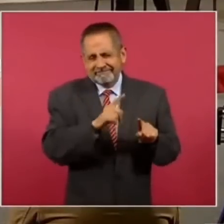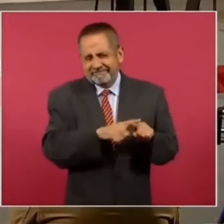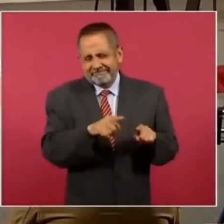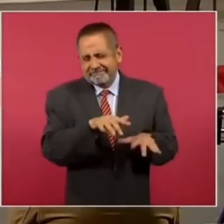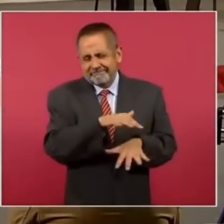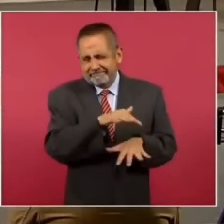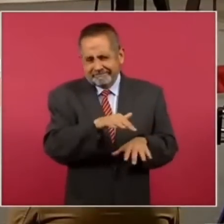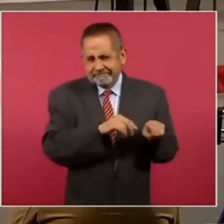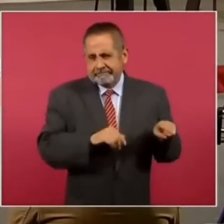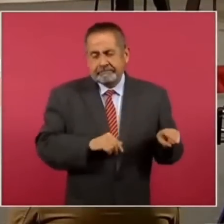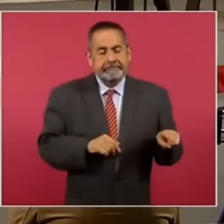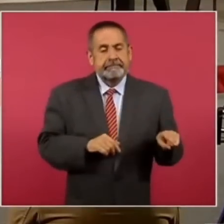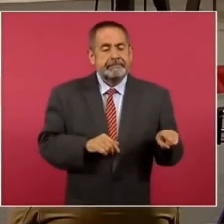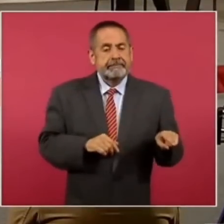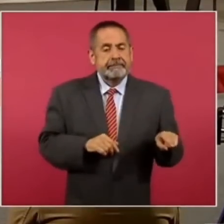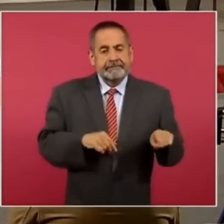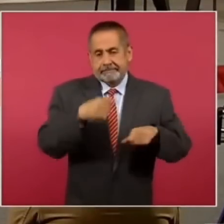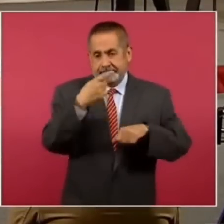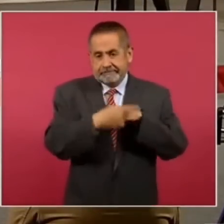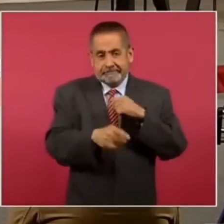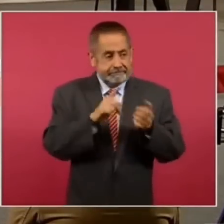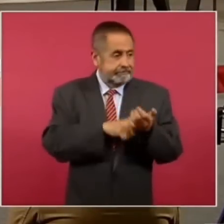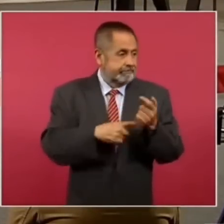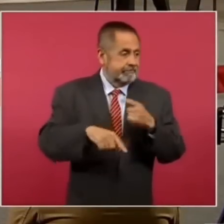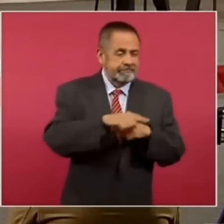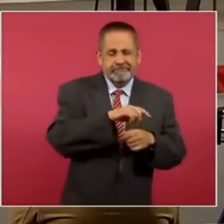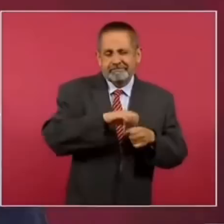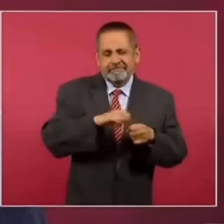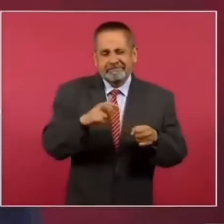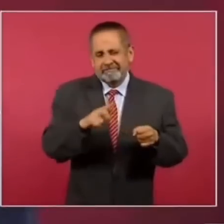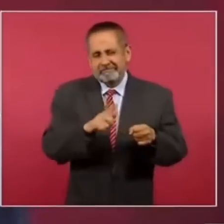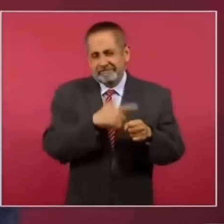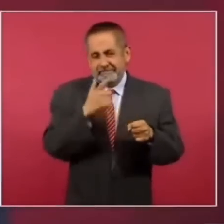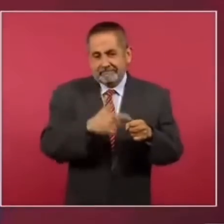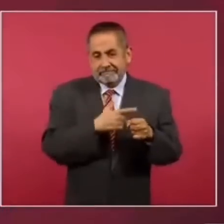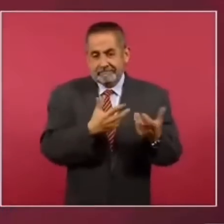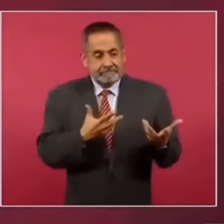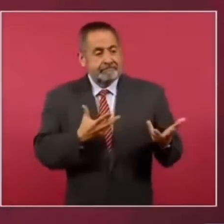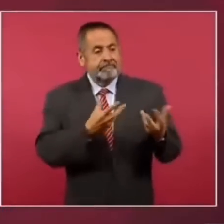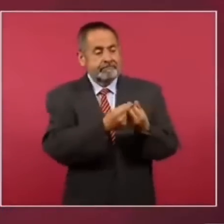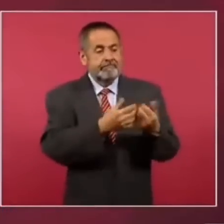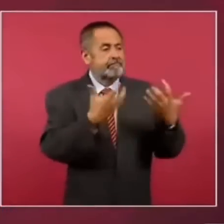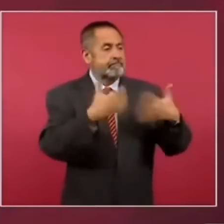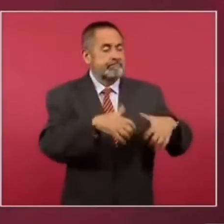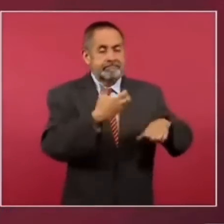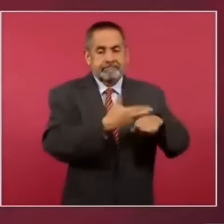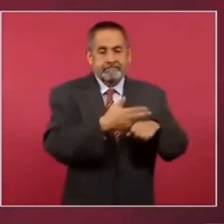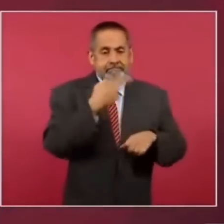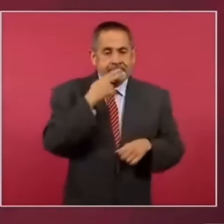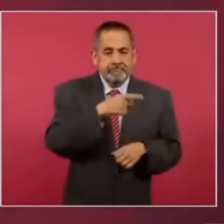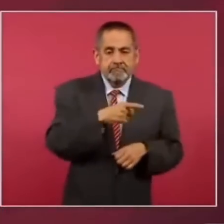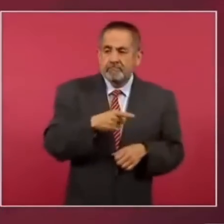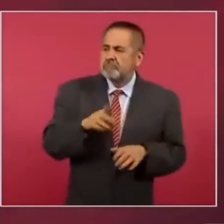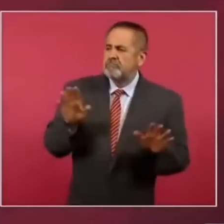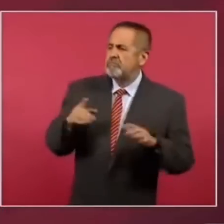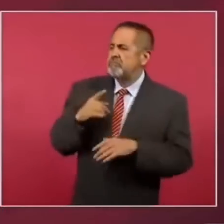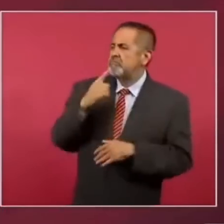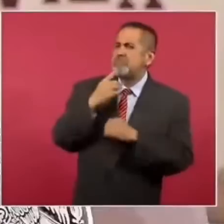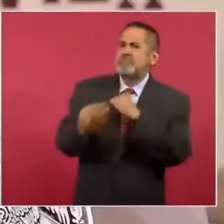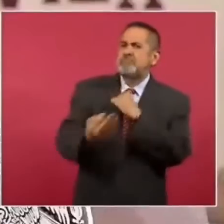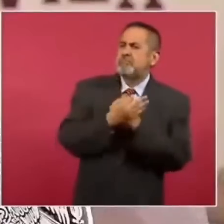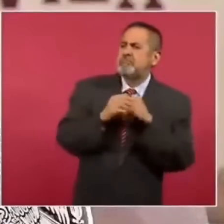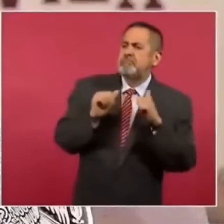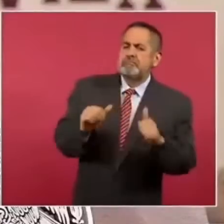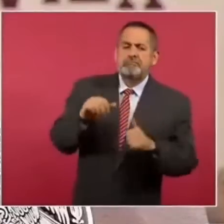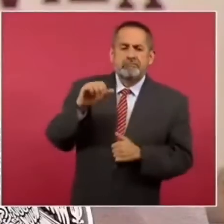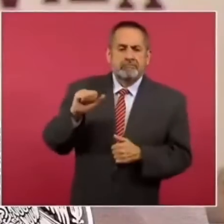productos altamente dañinos para la salud, como los refrescos, porque pertenecen a la industria refresquera, se han amparado. Y hoy